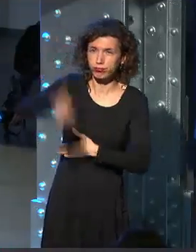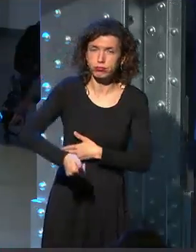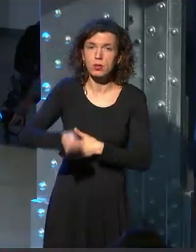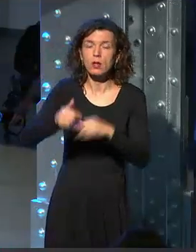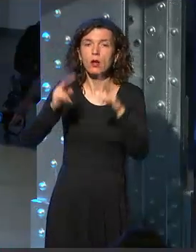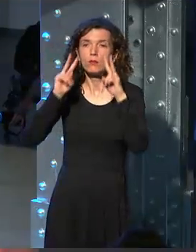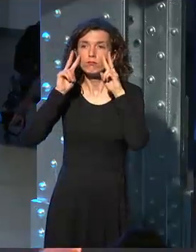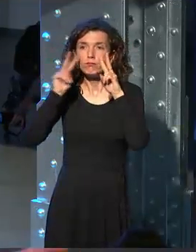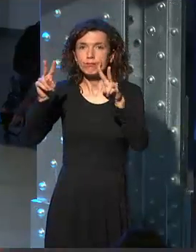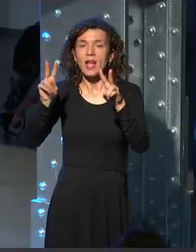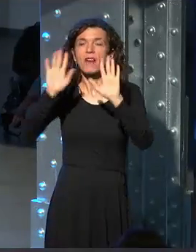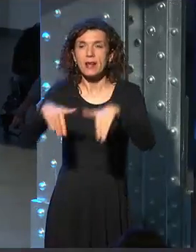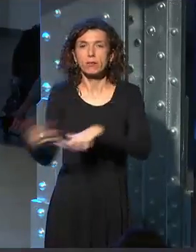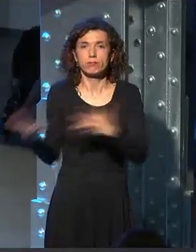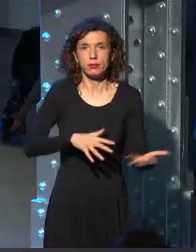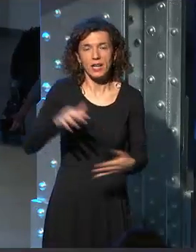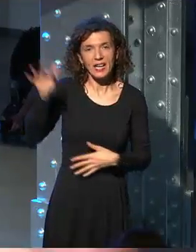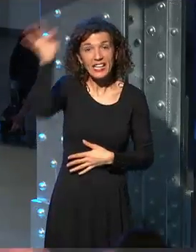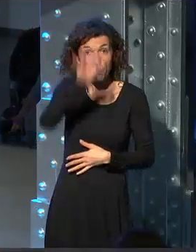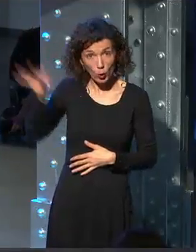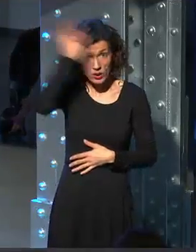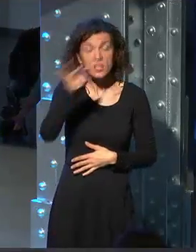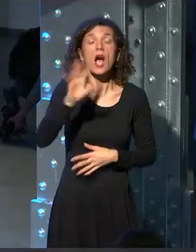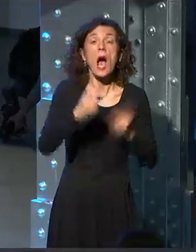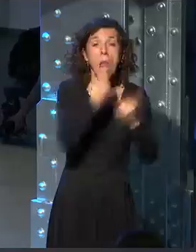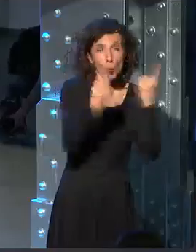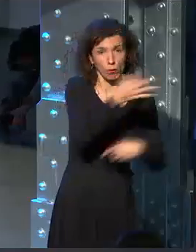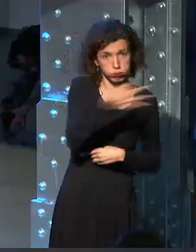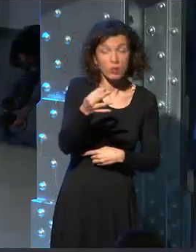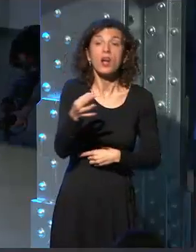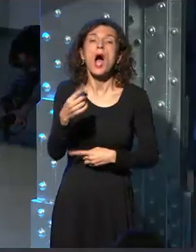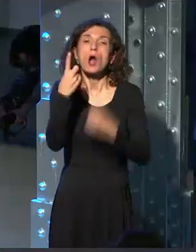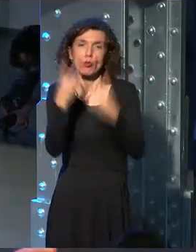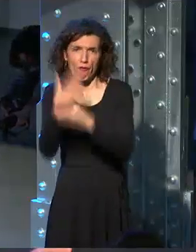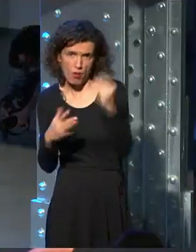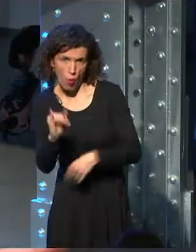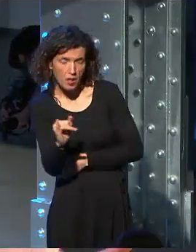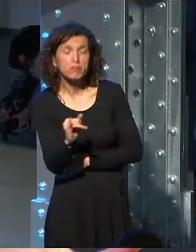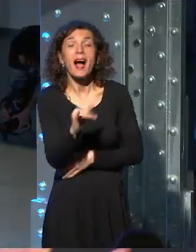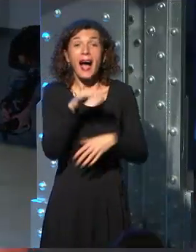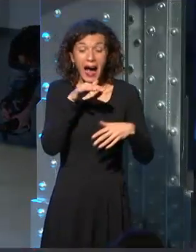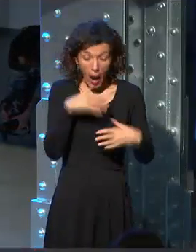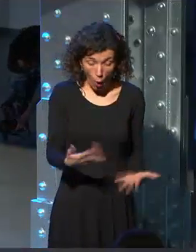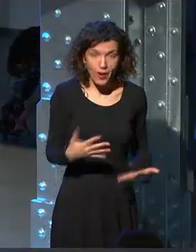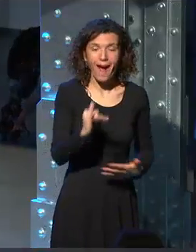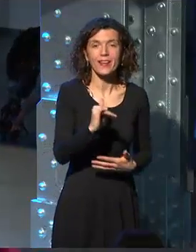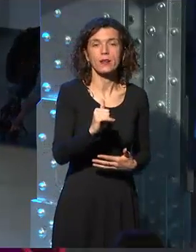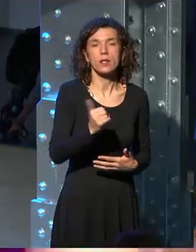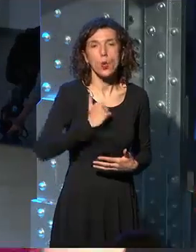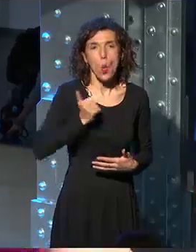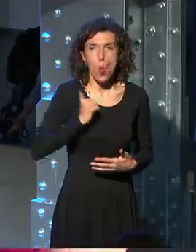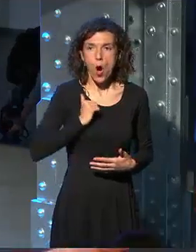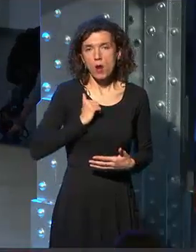y algunas han llegado a hipótesis, que algunas son correctas, otras son incorrectas, pero tenemos ahora un